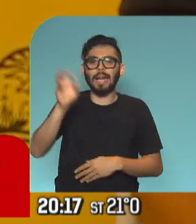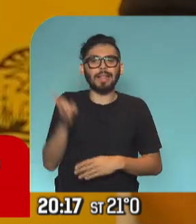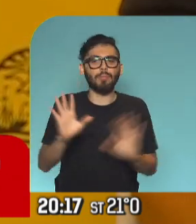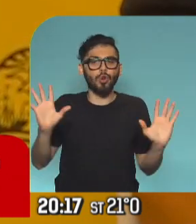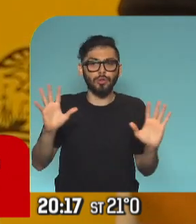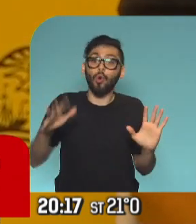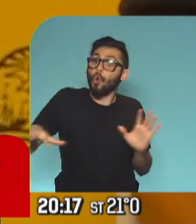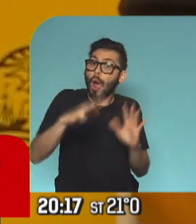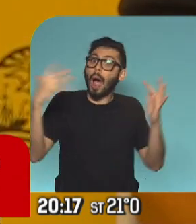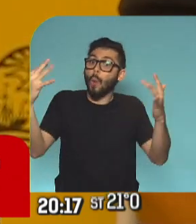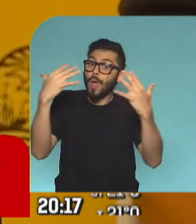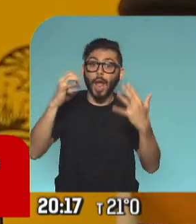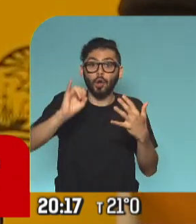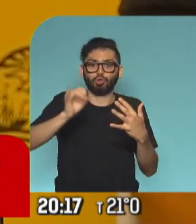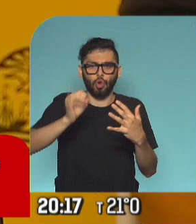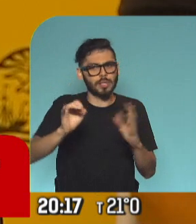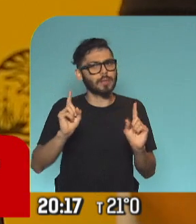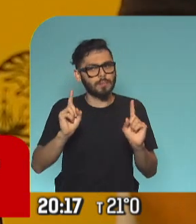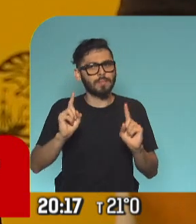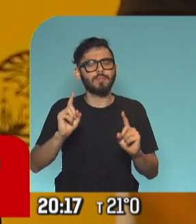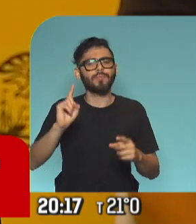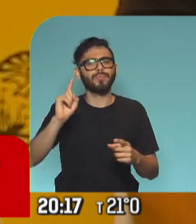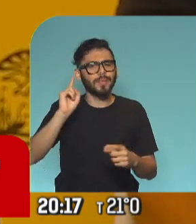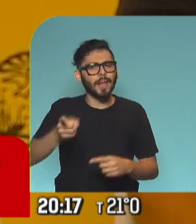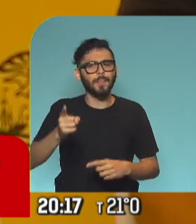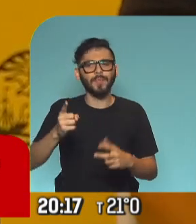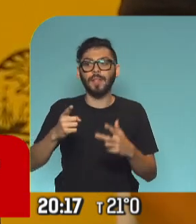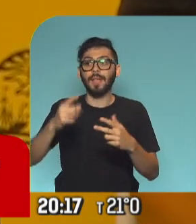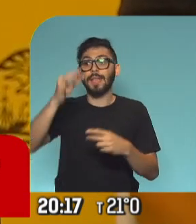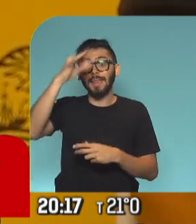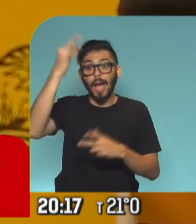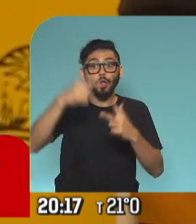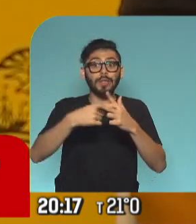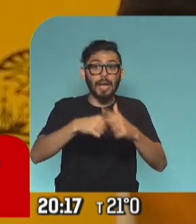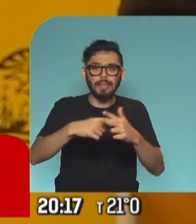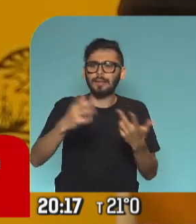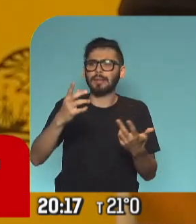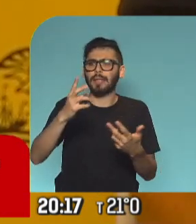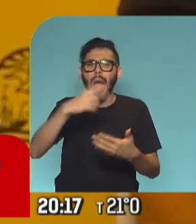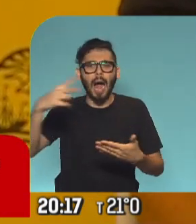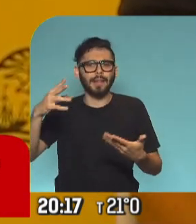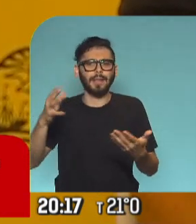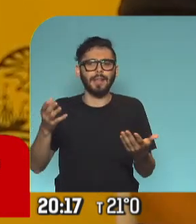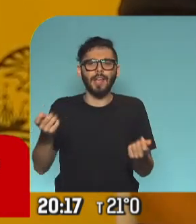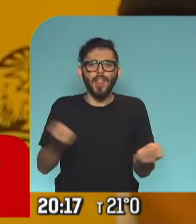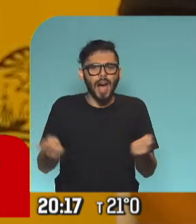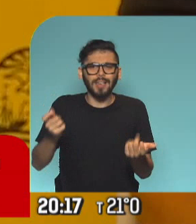ventilados. Y también van a volver los talleres de teatro, danza, artes visuales,